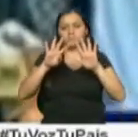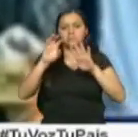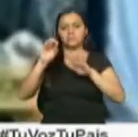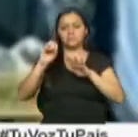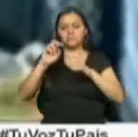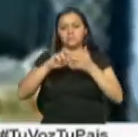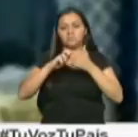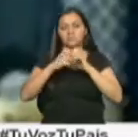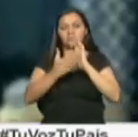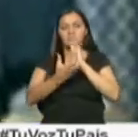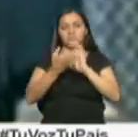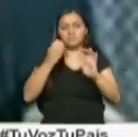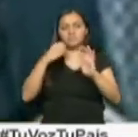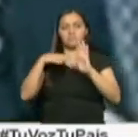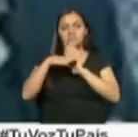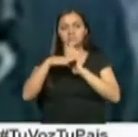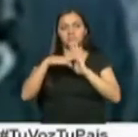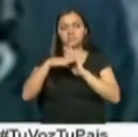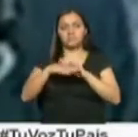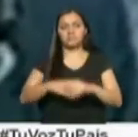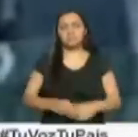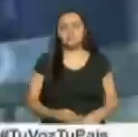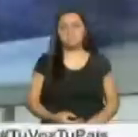al feriado bancario.